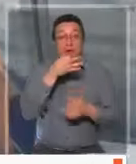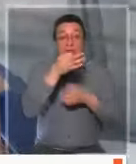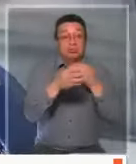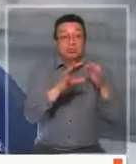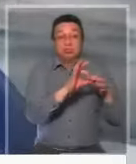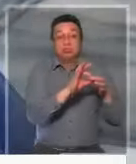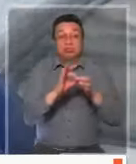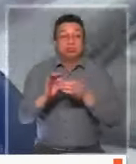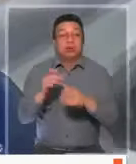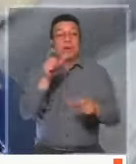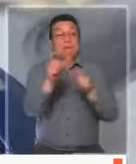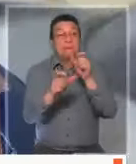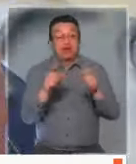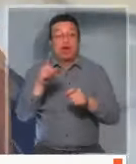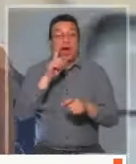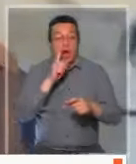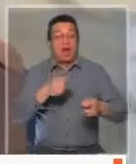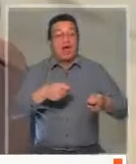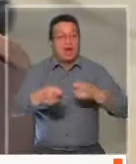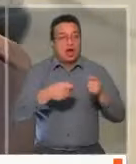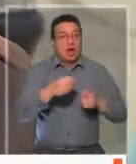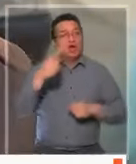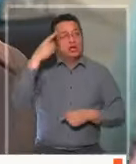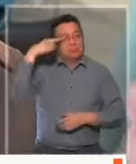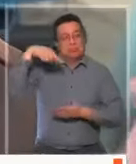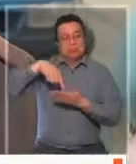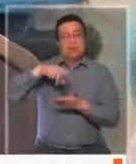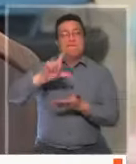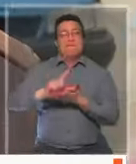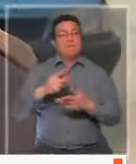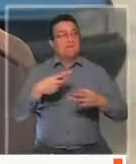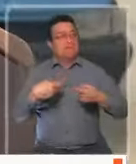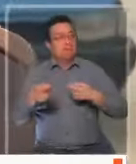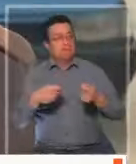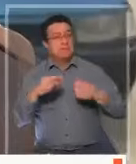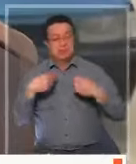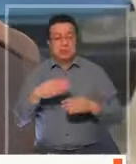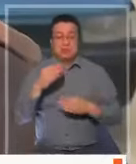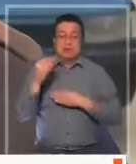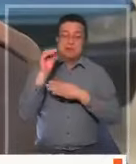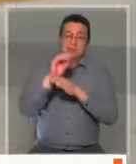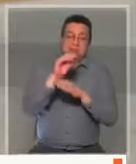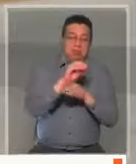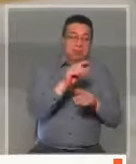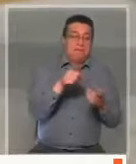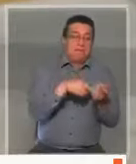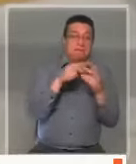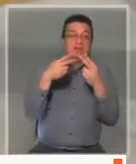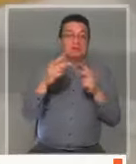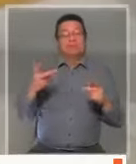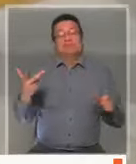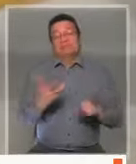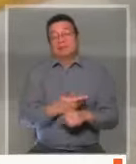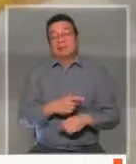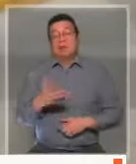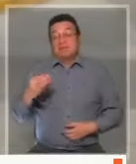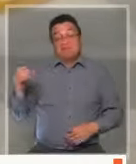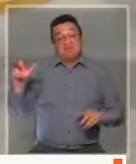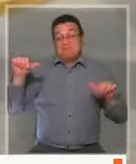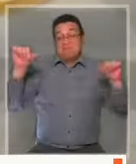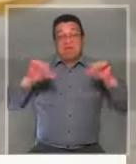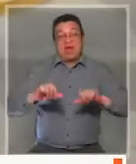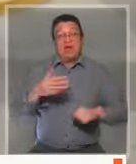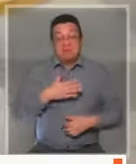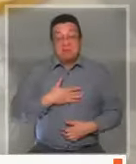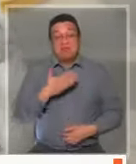Porque hay gente que tiene su negocio, se proyecta para poder sustentar a la familia, a ellos. Pésimo, porque a nosotros también nos